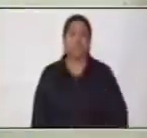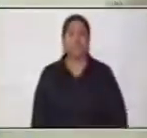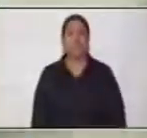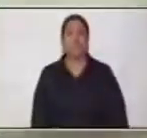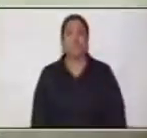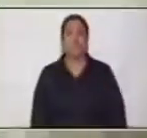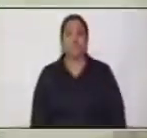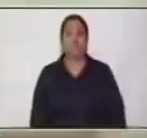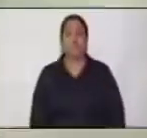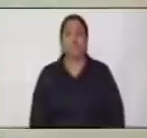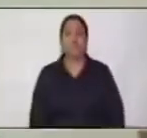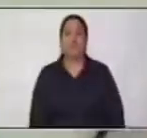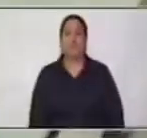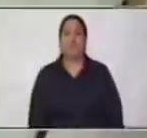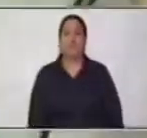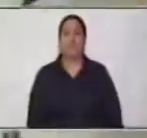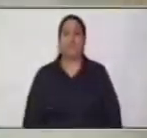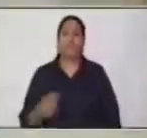mis